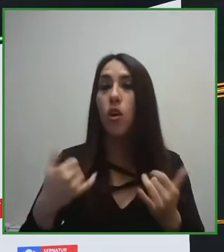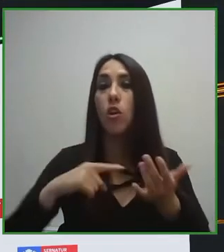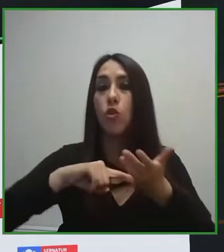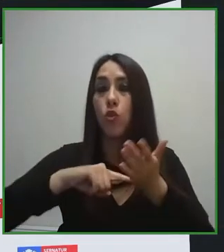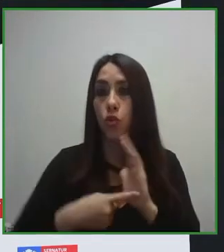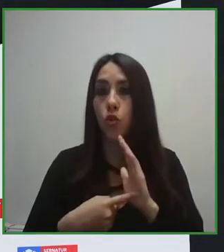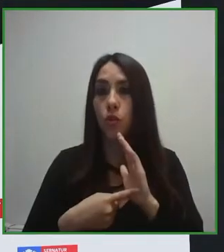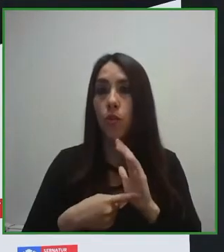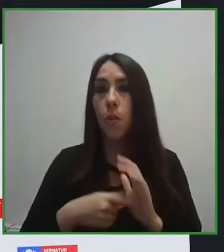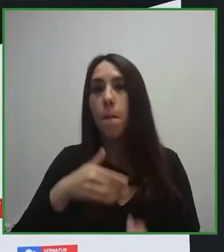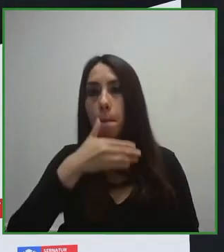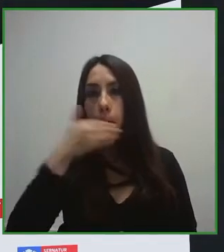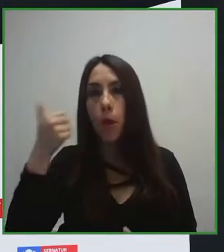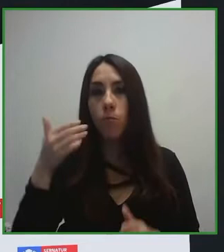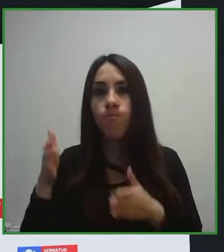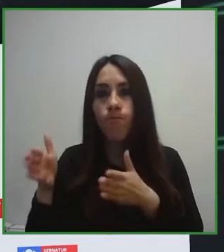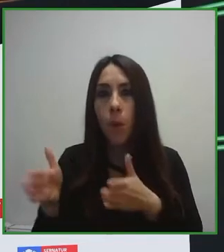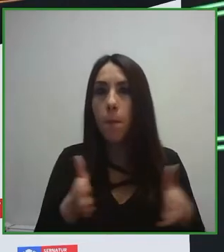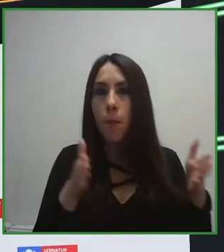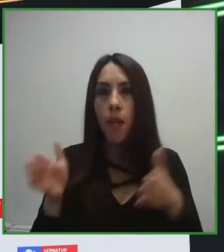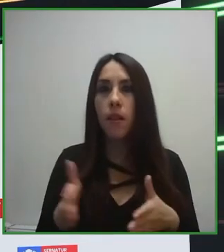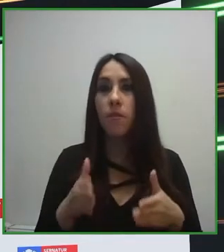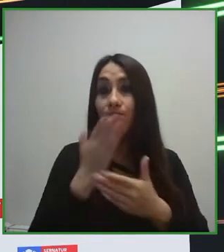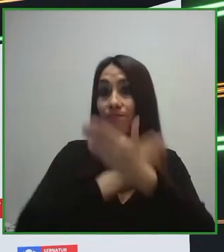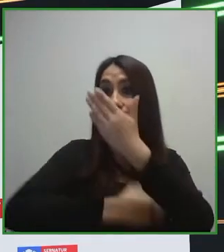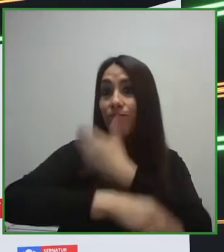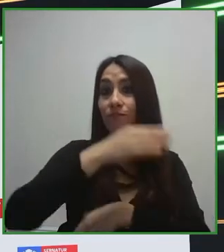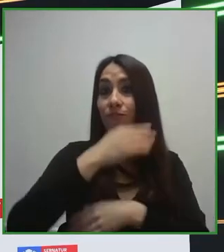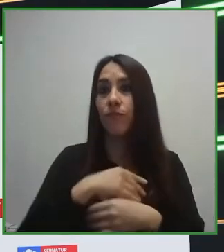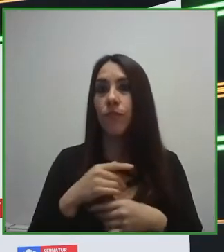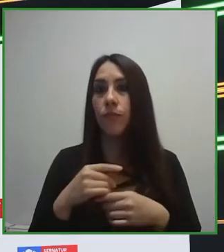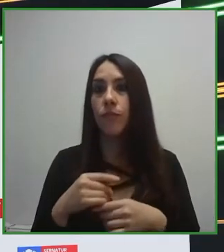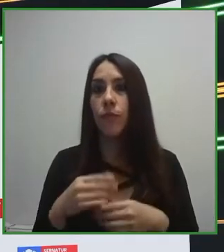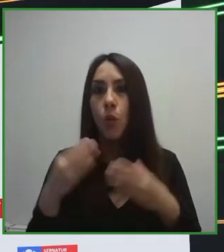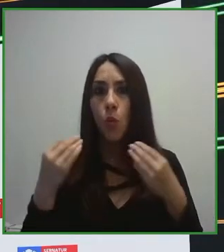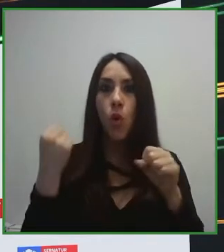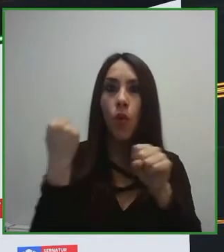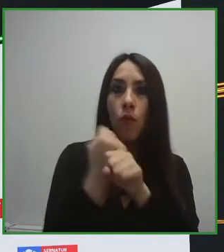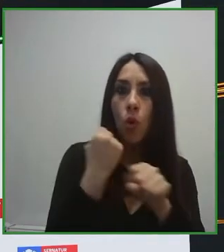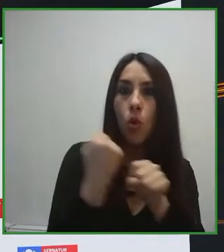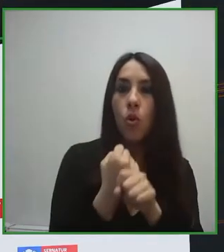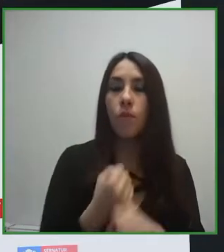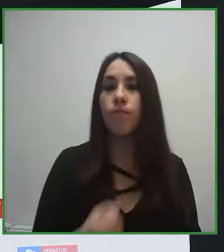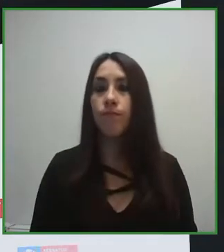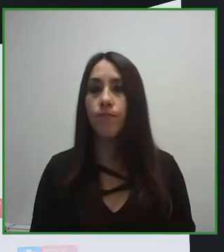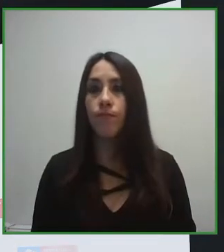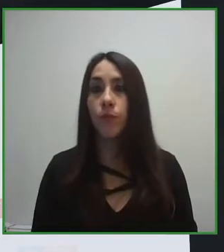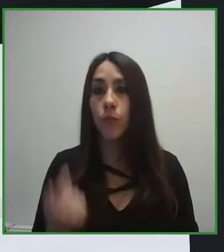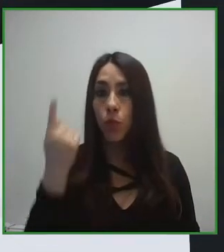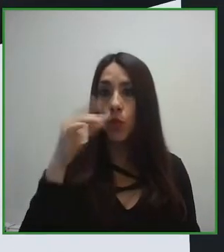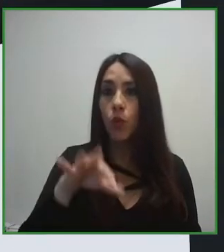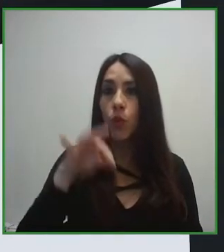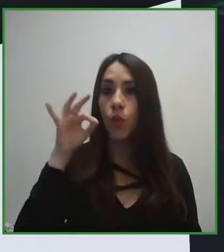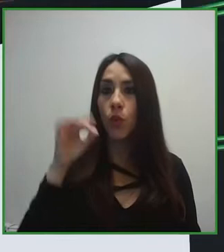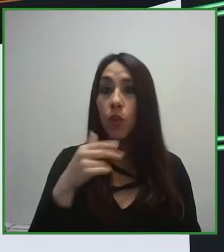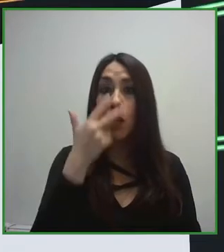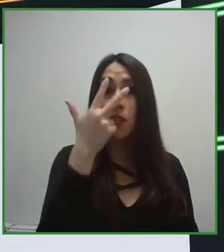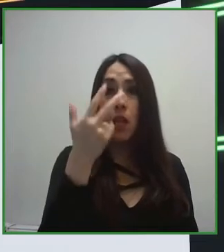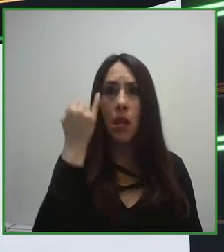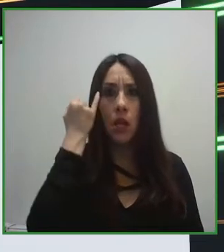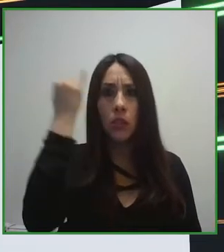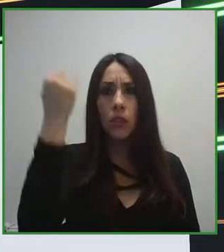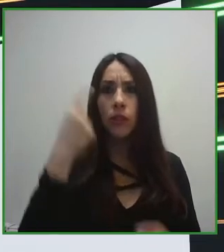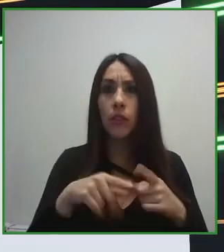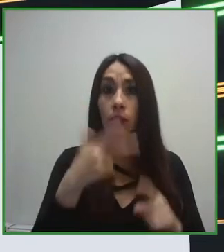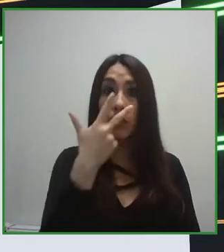el mercado laboral. Para esto, se identificaron tres iniciativas altamente innovadoras provenientes de Brasil, España